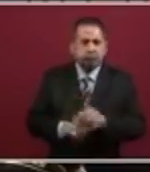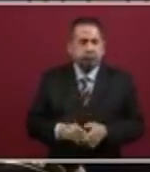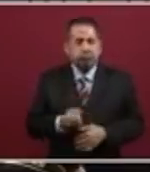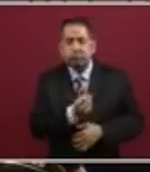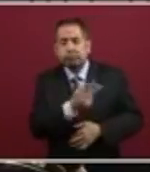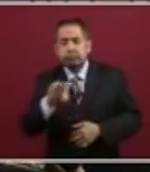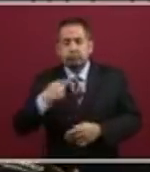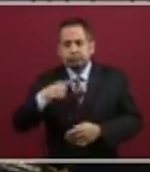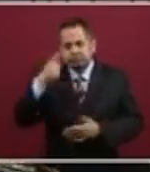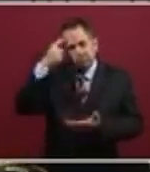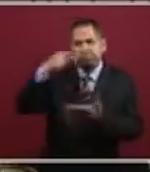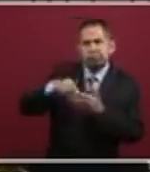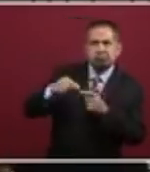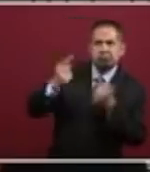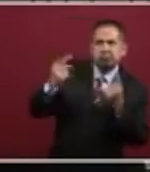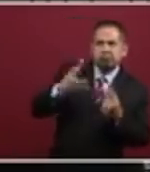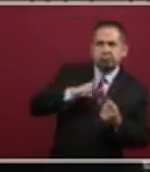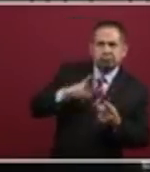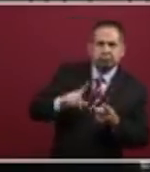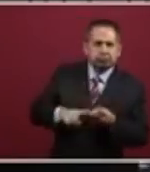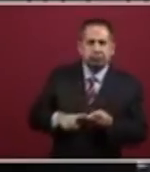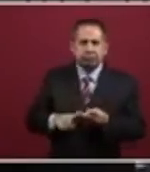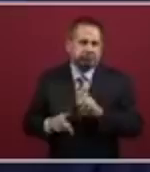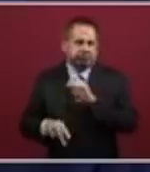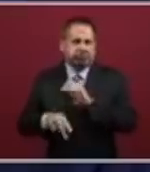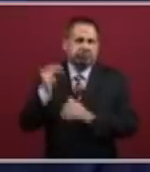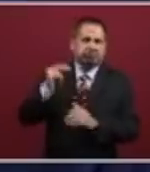agnósticos, ateos,